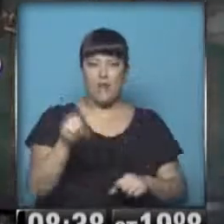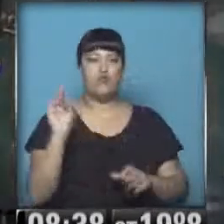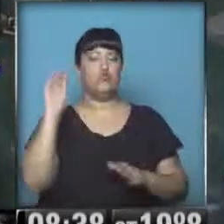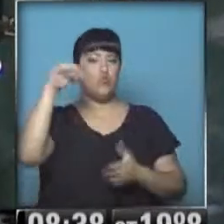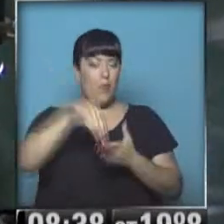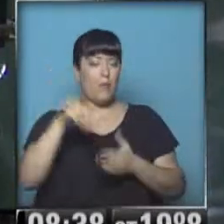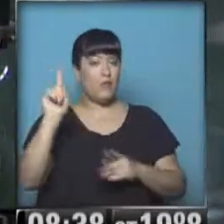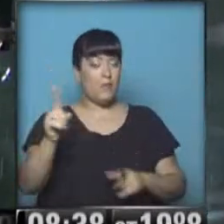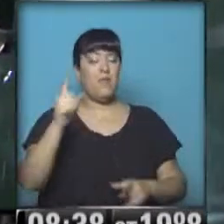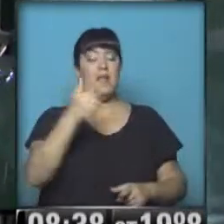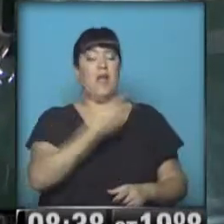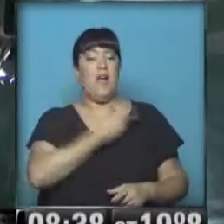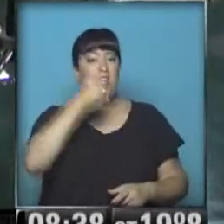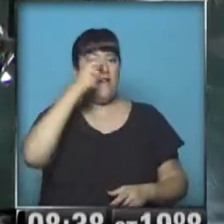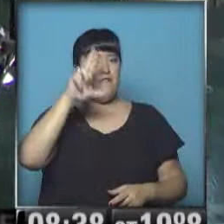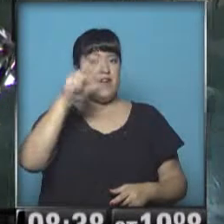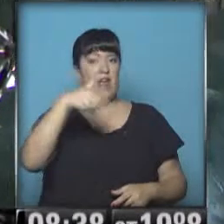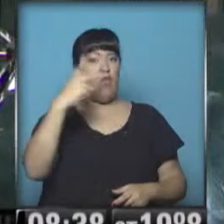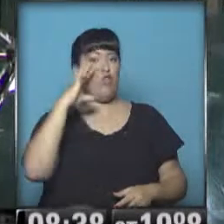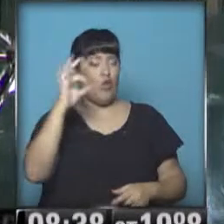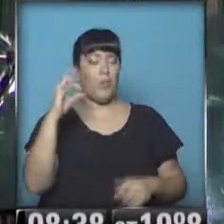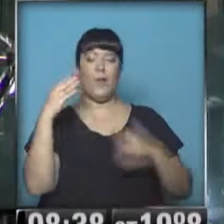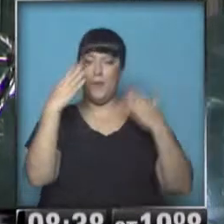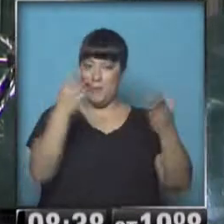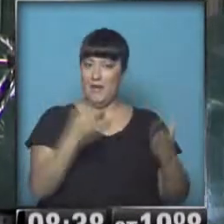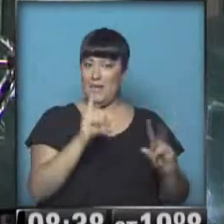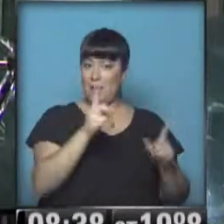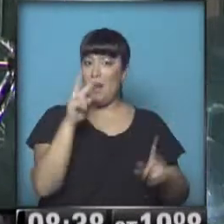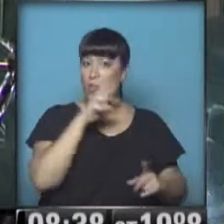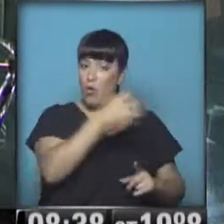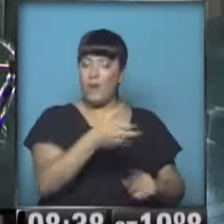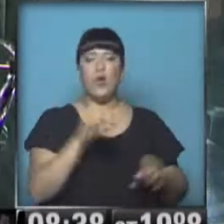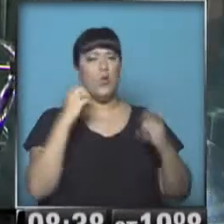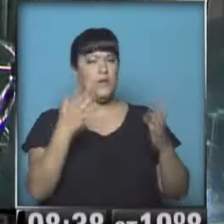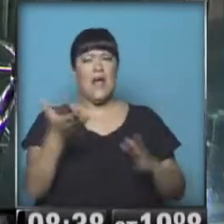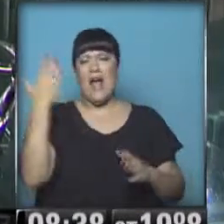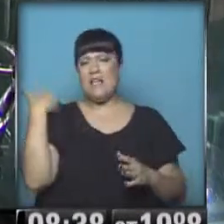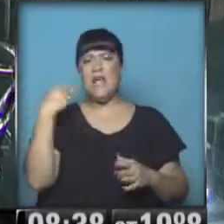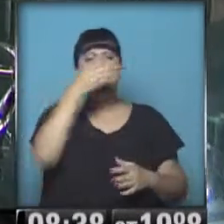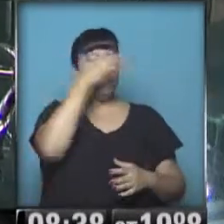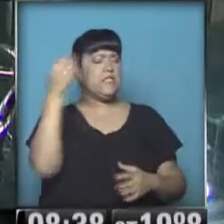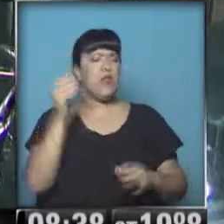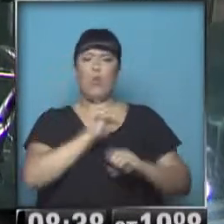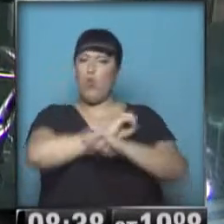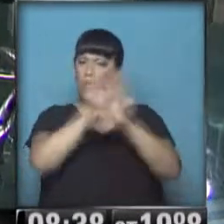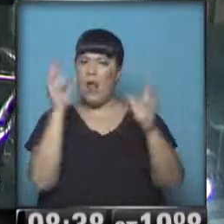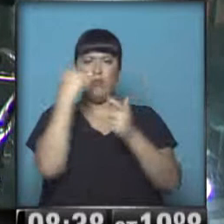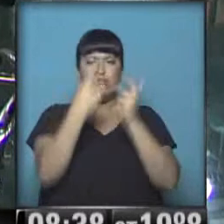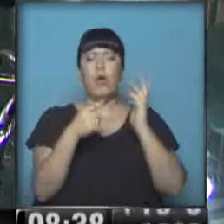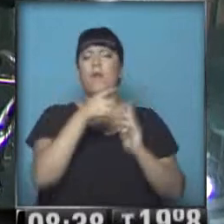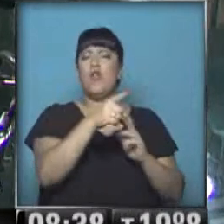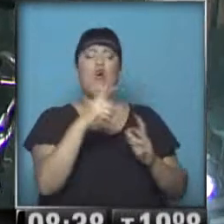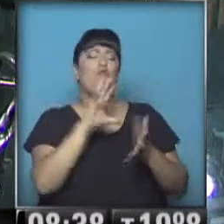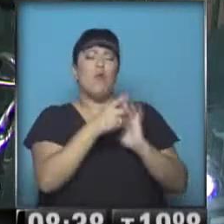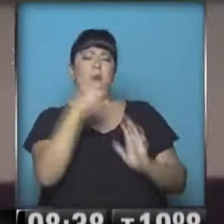fernando fraquelli a la entrevista pero demos la bienvenida a la primera impresión escuchamos a la presidenta fue muy clara en muchos aspectos pero cuál es su primera impresión